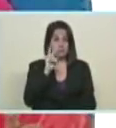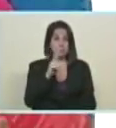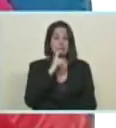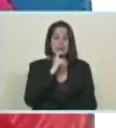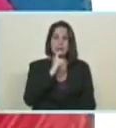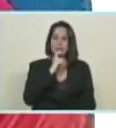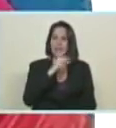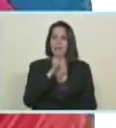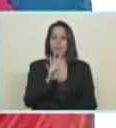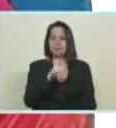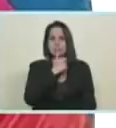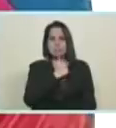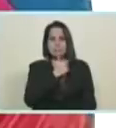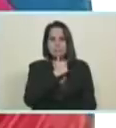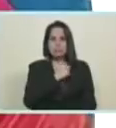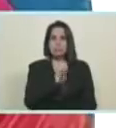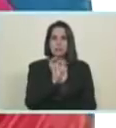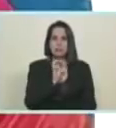difíciles,